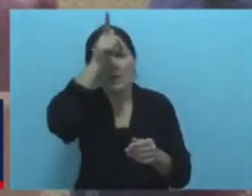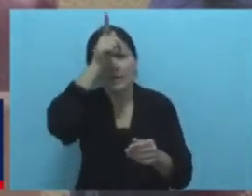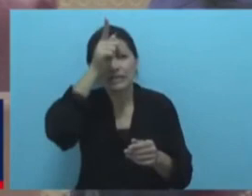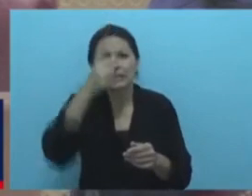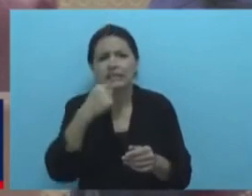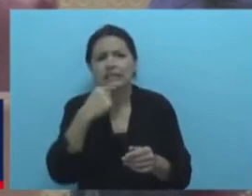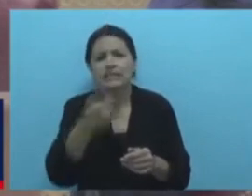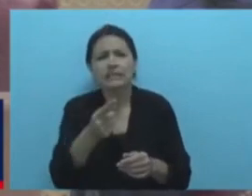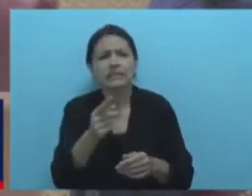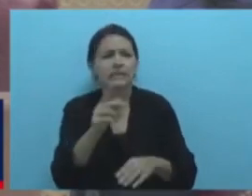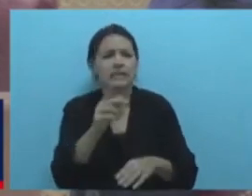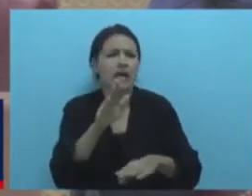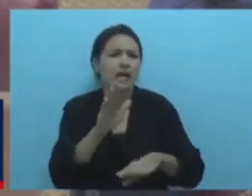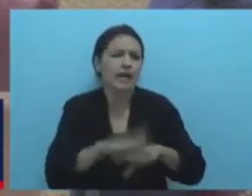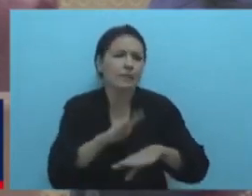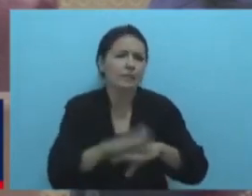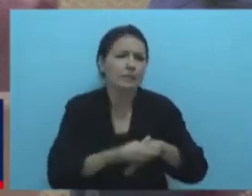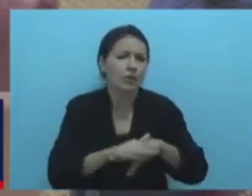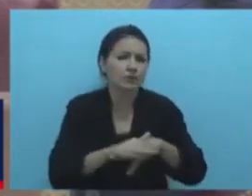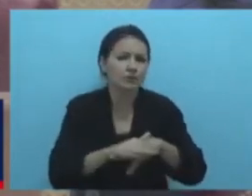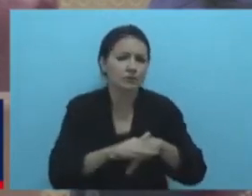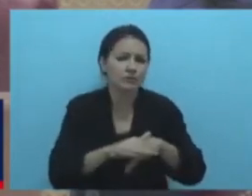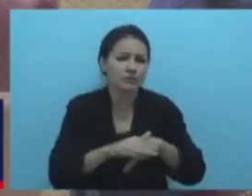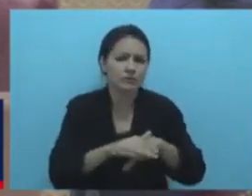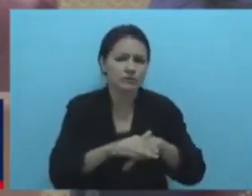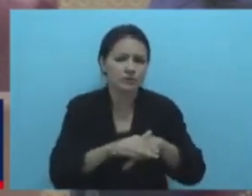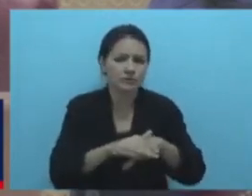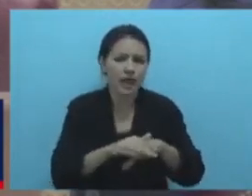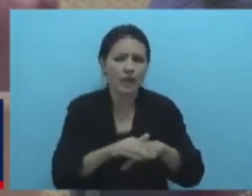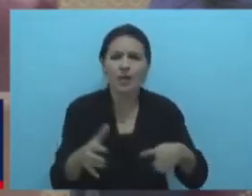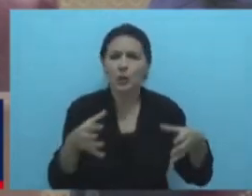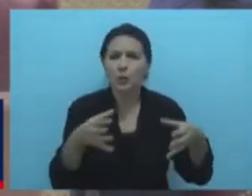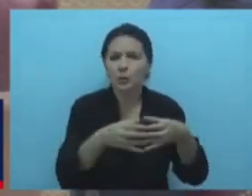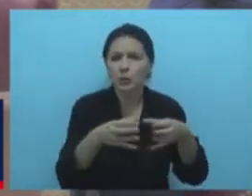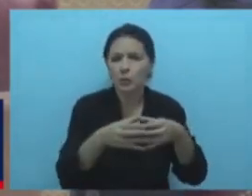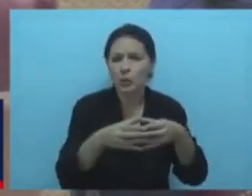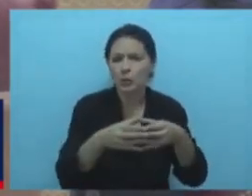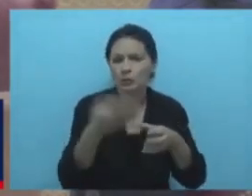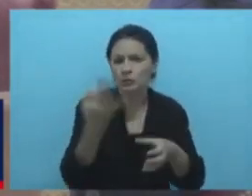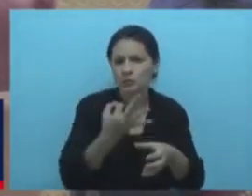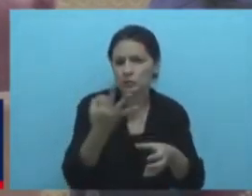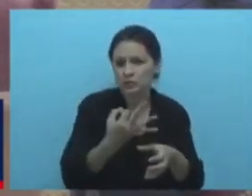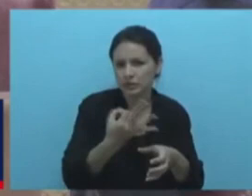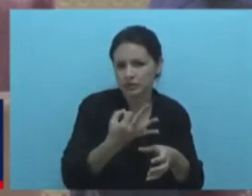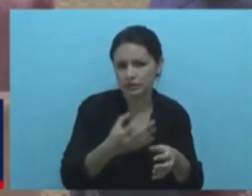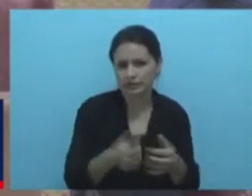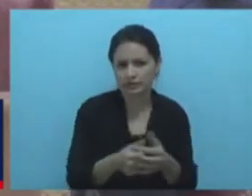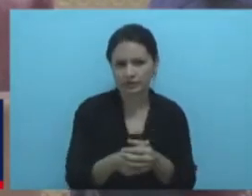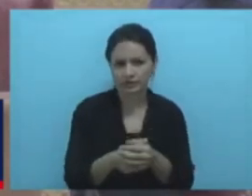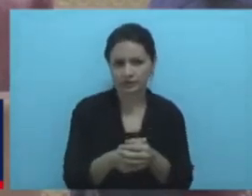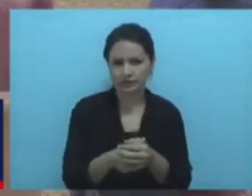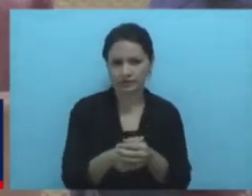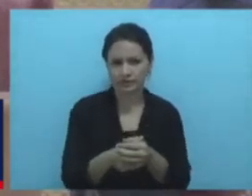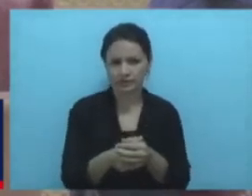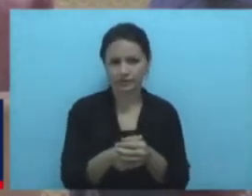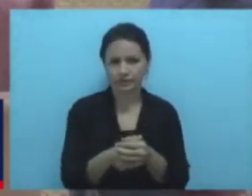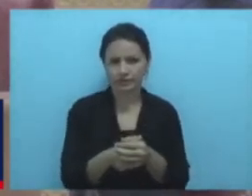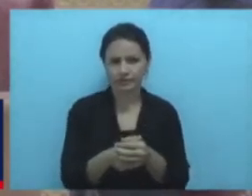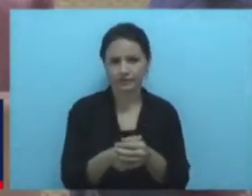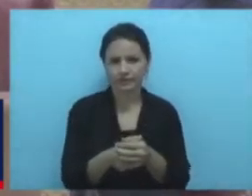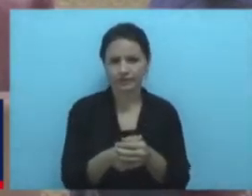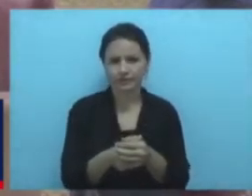tuvo el sistema de seguridad privada de la fiesta de Maxi Rodríguez que había organizado un dispositivo muy parecido a un gran espectáculo de rock